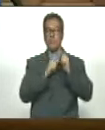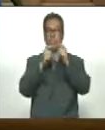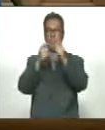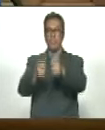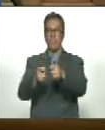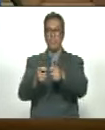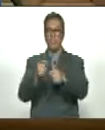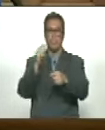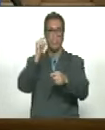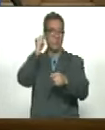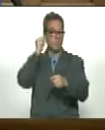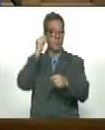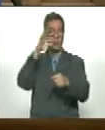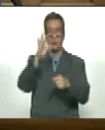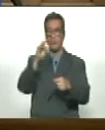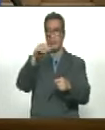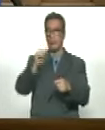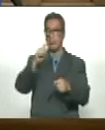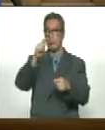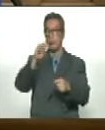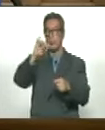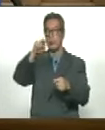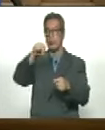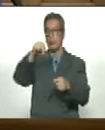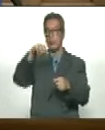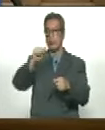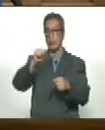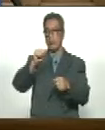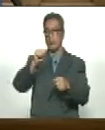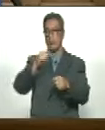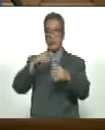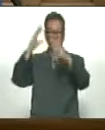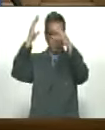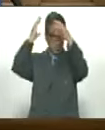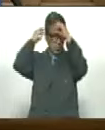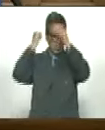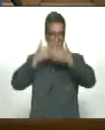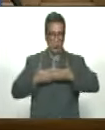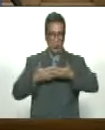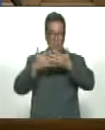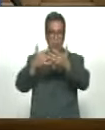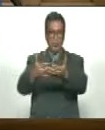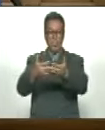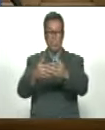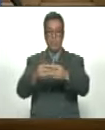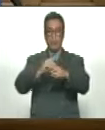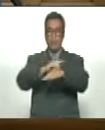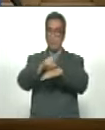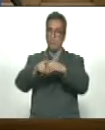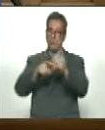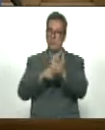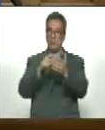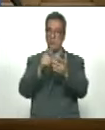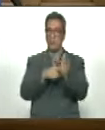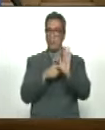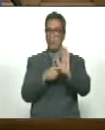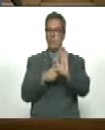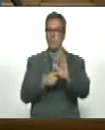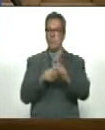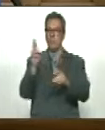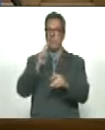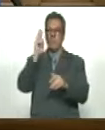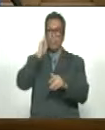designar a la ciudadana Fátima Yesenia Fernández Juárez como embajadora extraordinaria y plenipotenciaria de